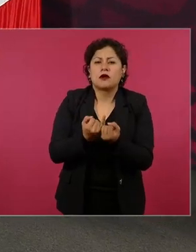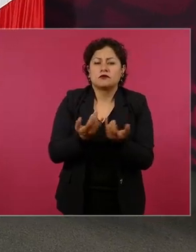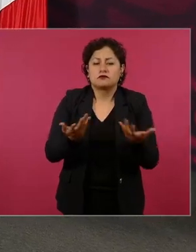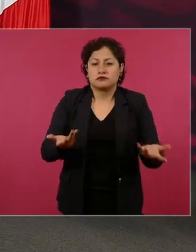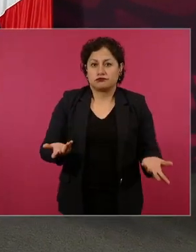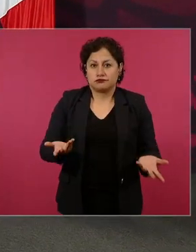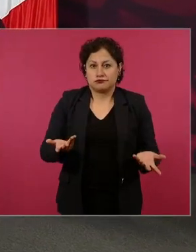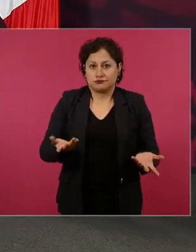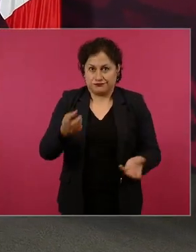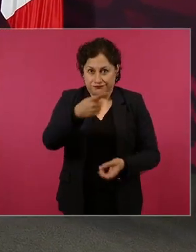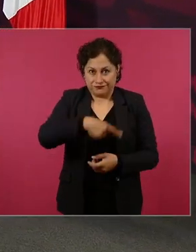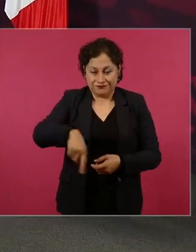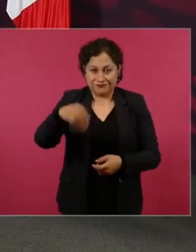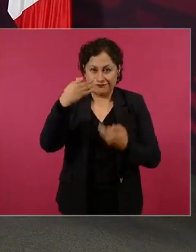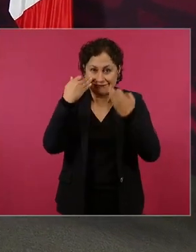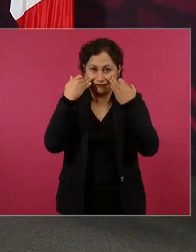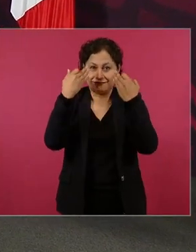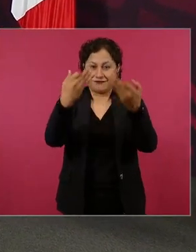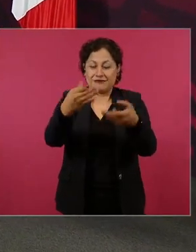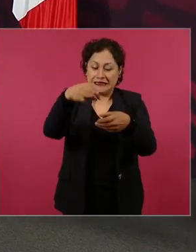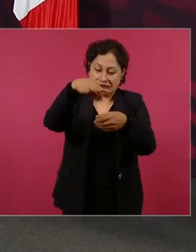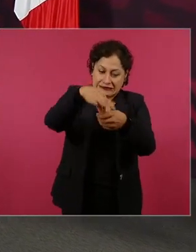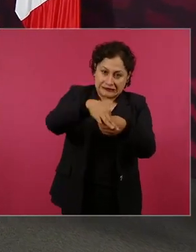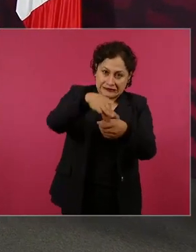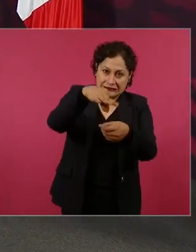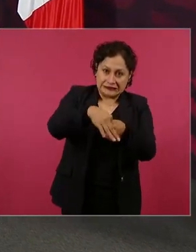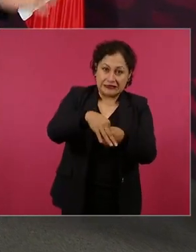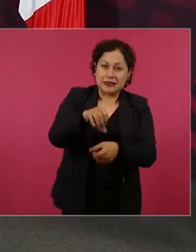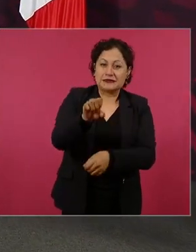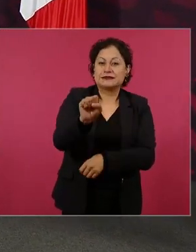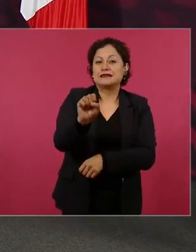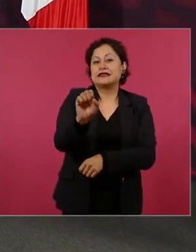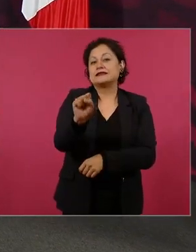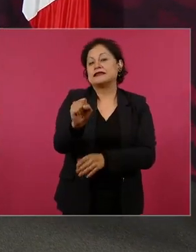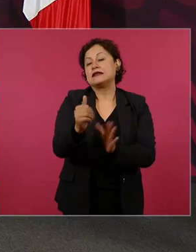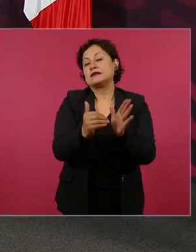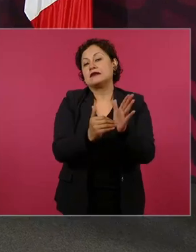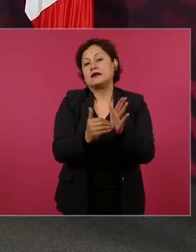60 millones, un poco más, de mexicanos,